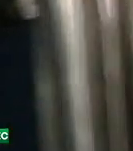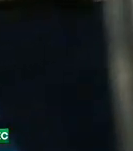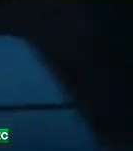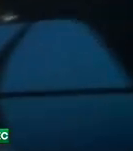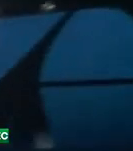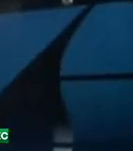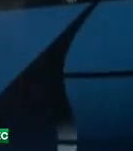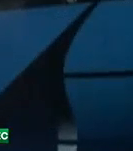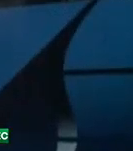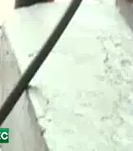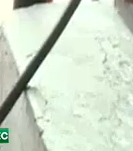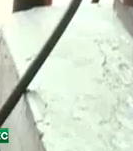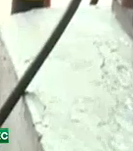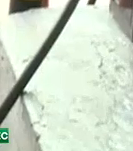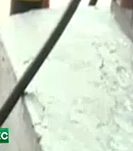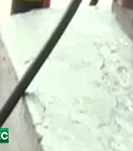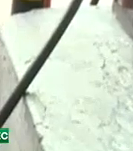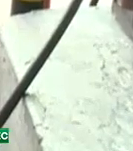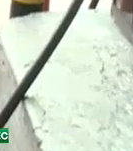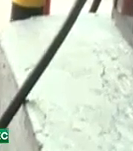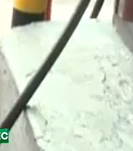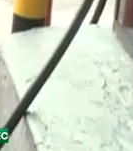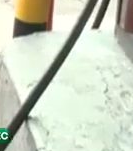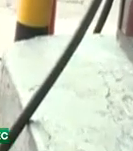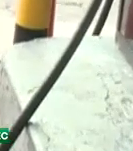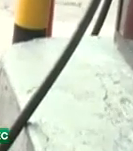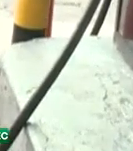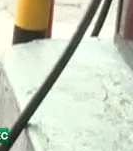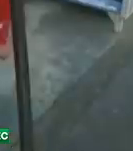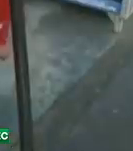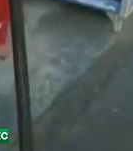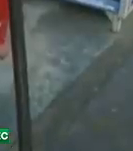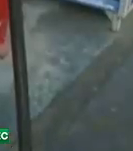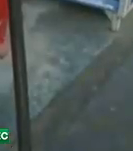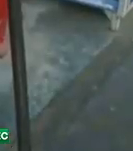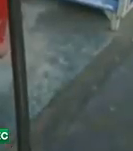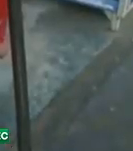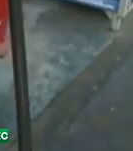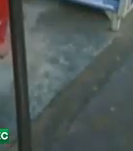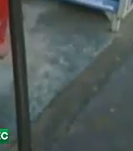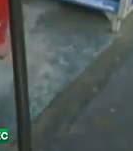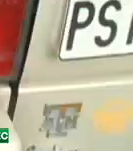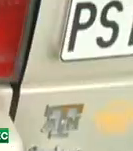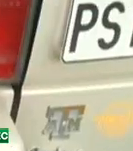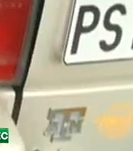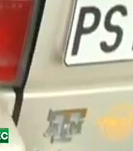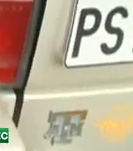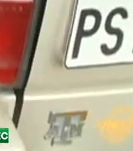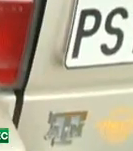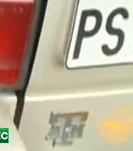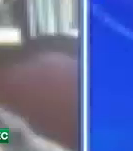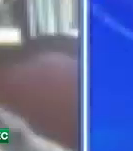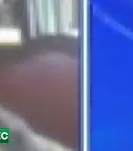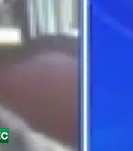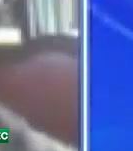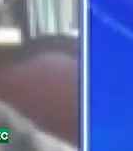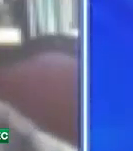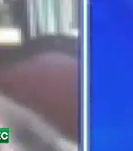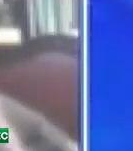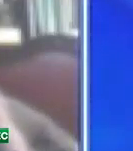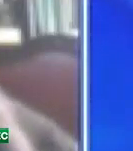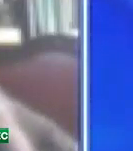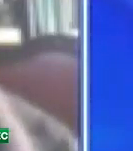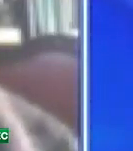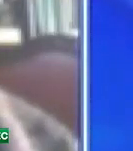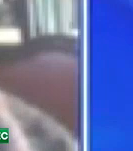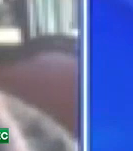las comercializadoras para captar clientes, algo similar a lo que hoy ocurre con la gasolina super. Si